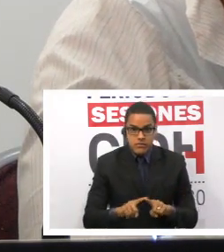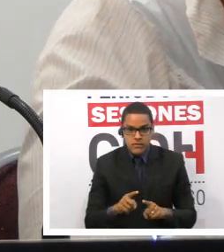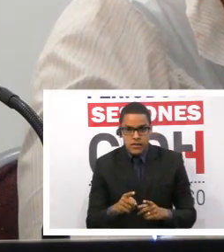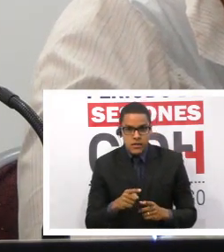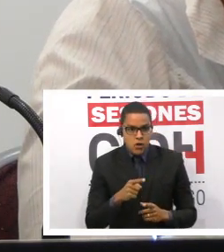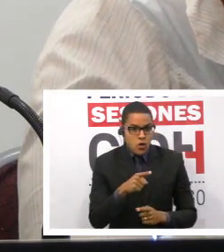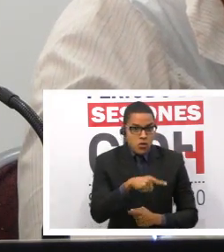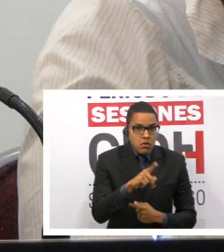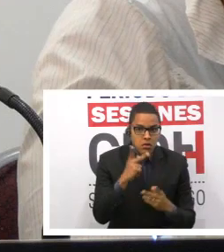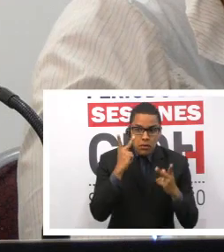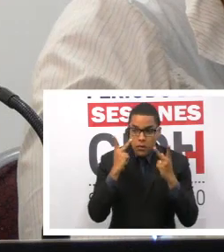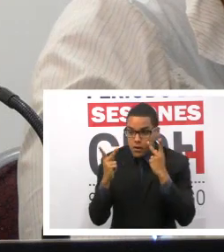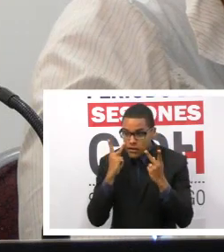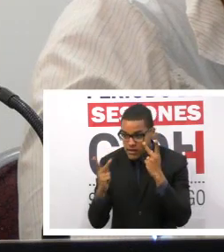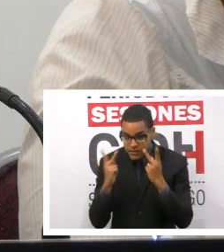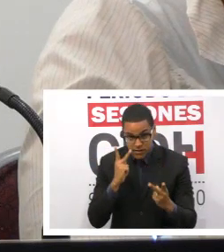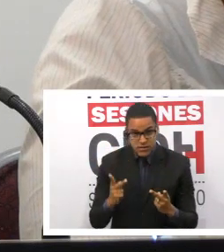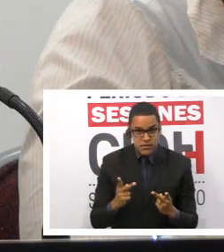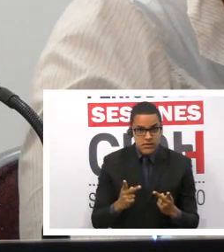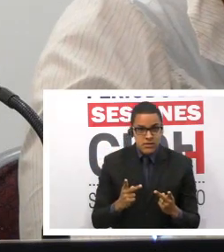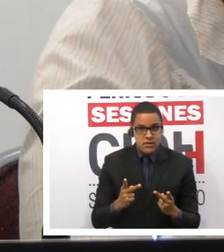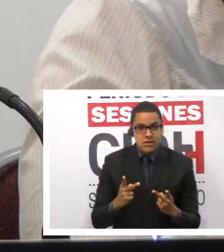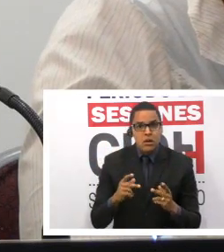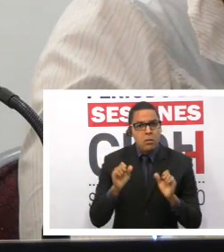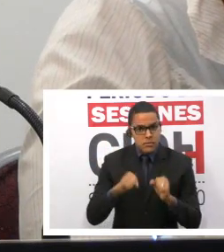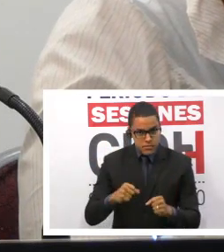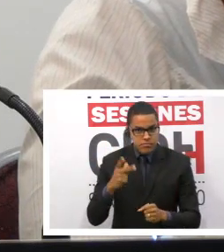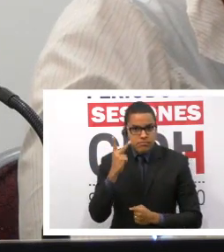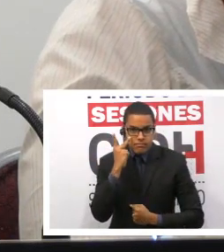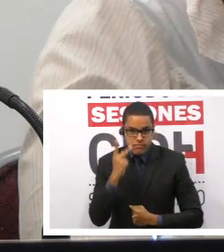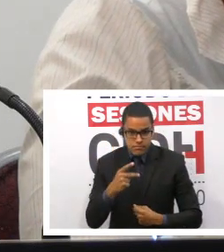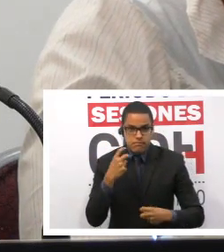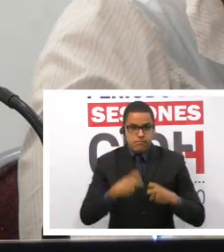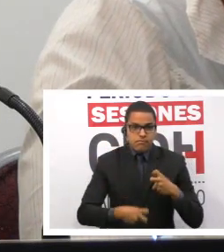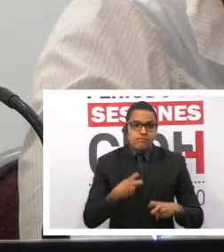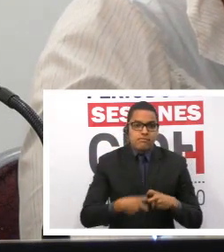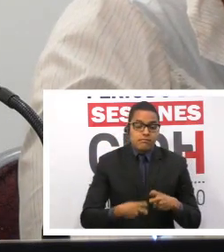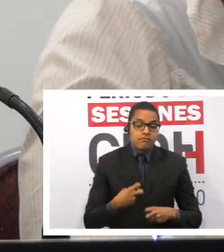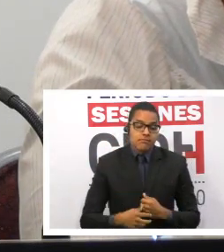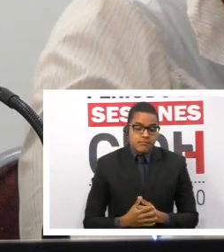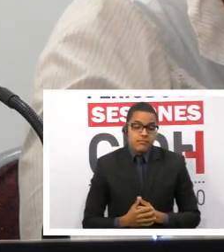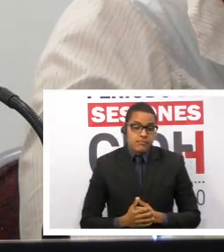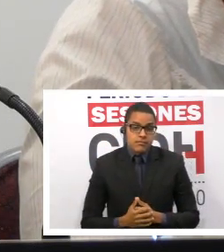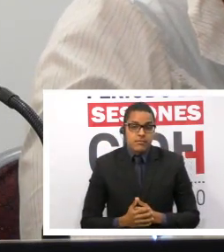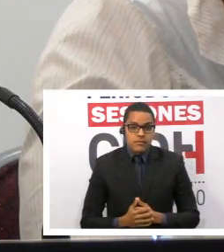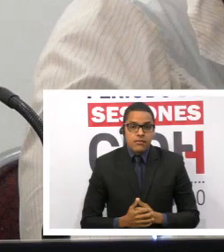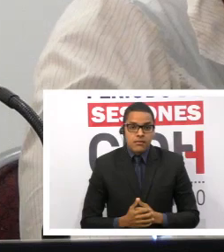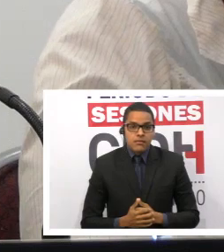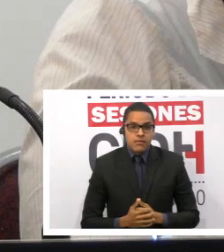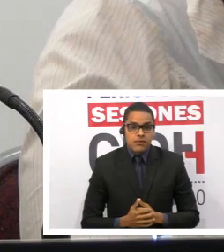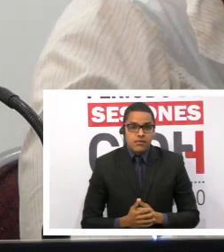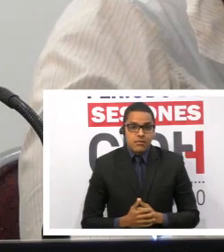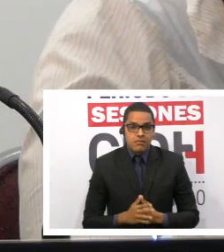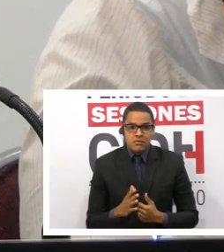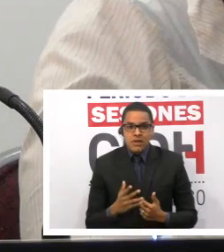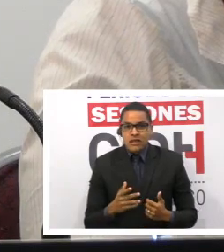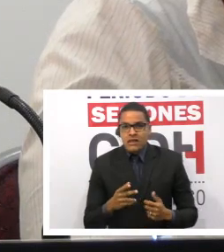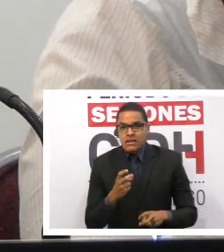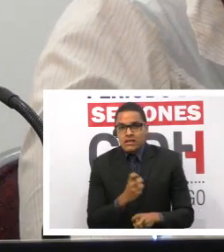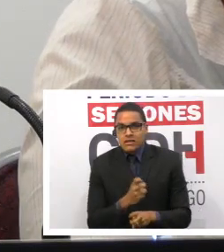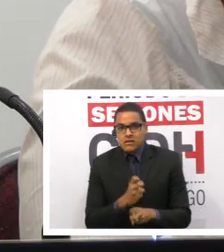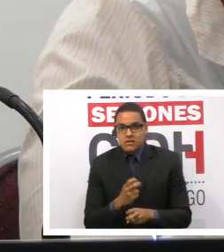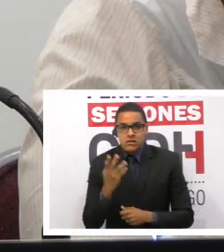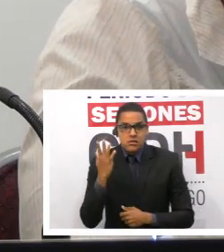sostiene y profundiza una política fiscal regresiva que beneficia a sectores privilegiados y castiga a la población de ingresos medios y bajos